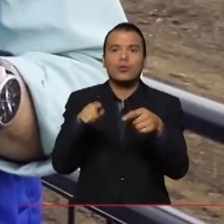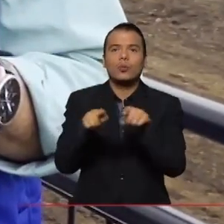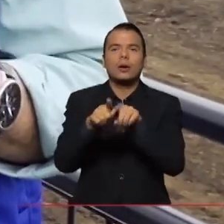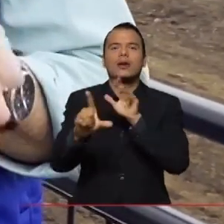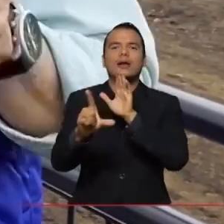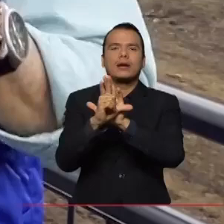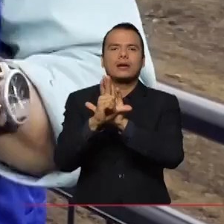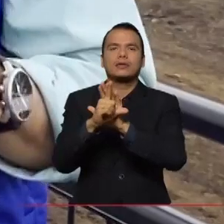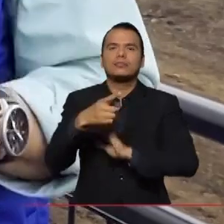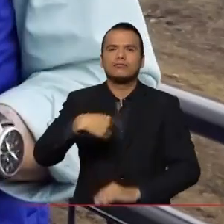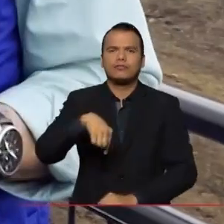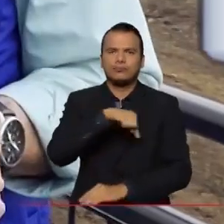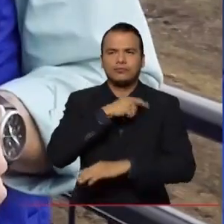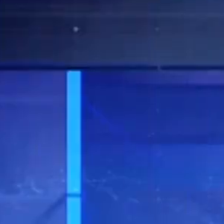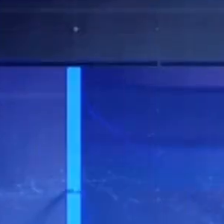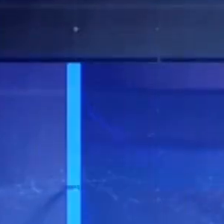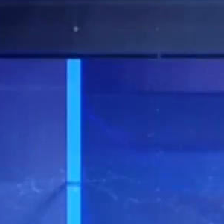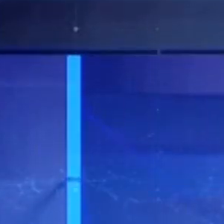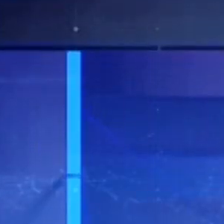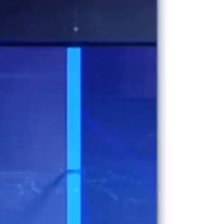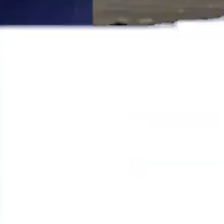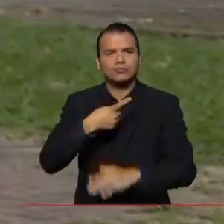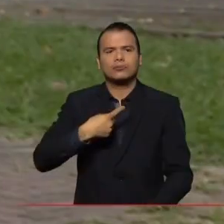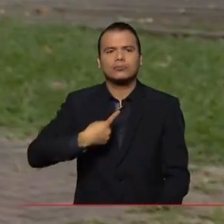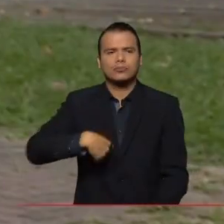como personería siempre vigilantes.